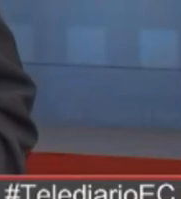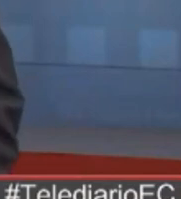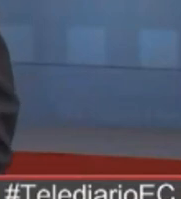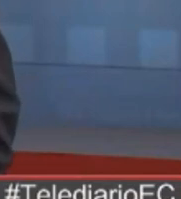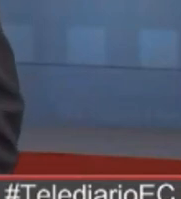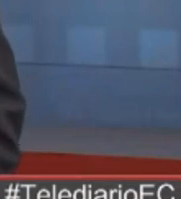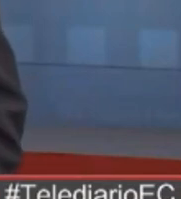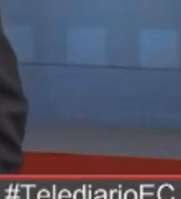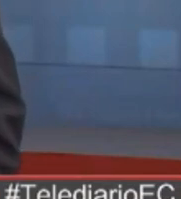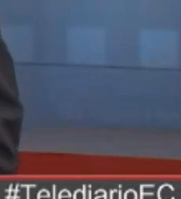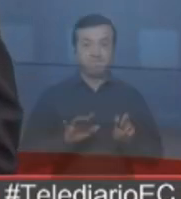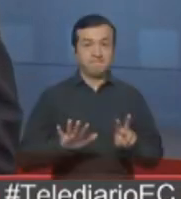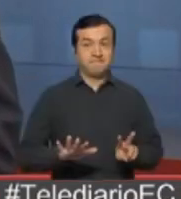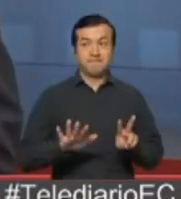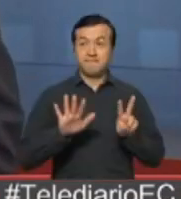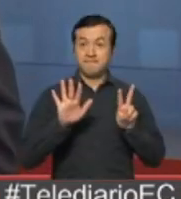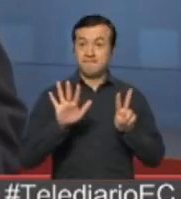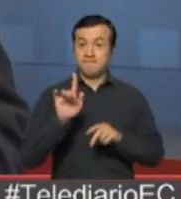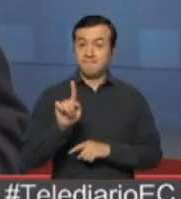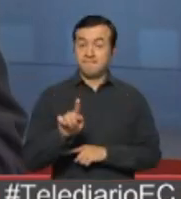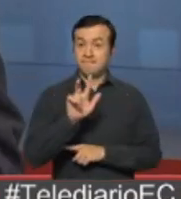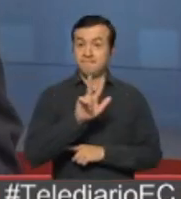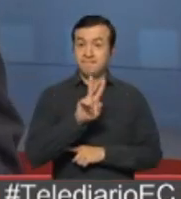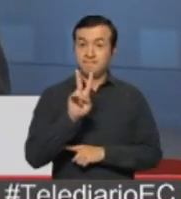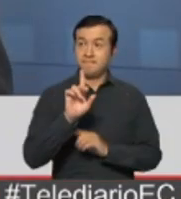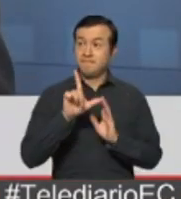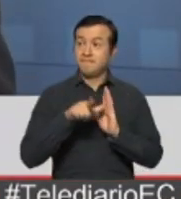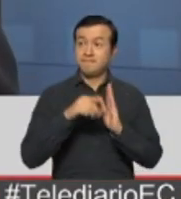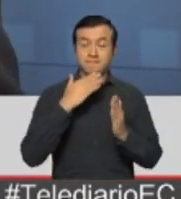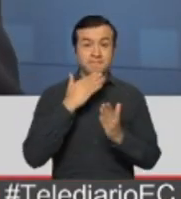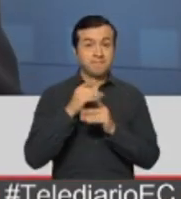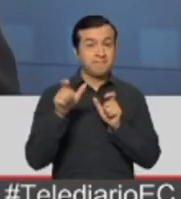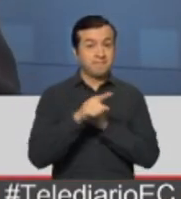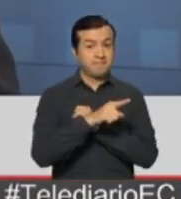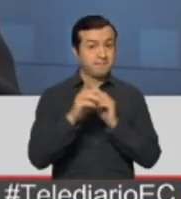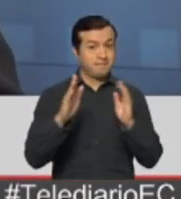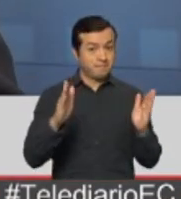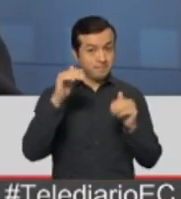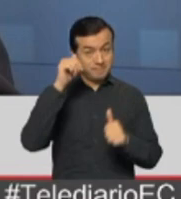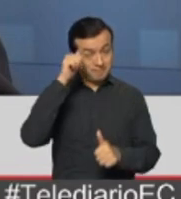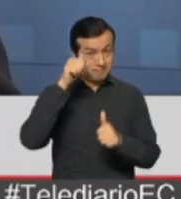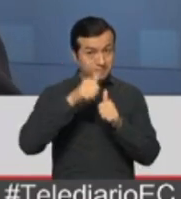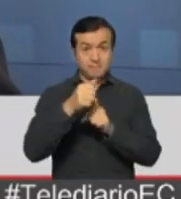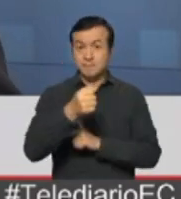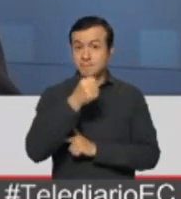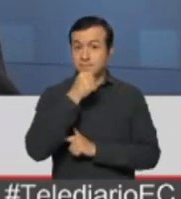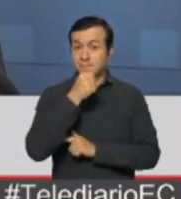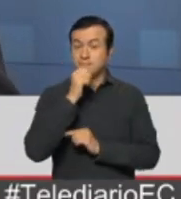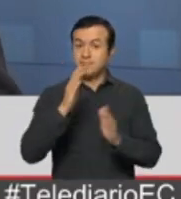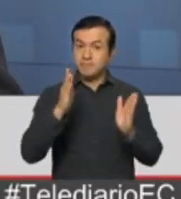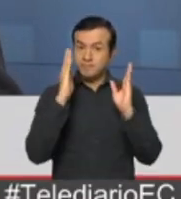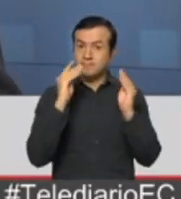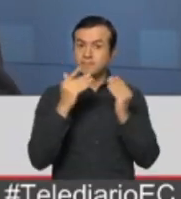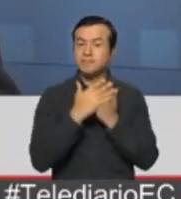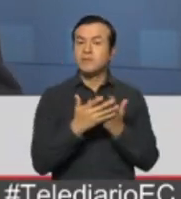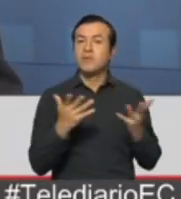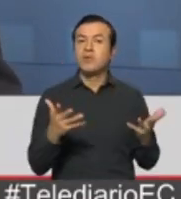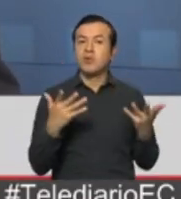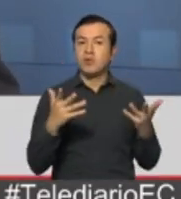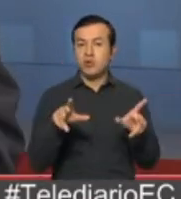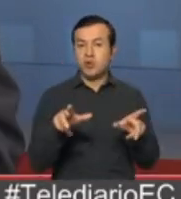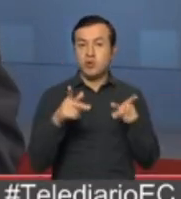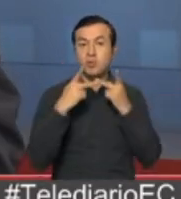siete de la mañana con treinta y doce minutos gracias por seguir en nuestra sintonía recuerde que las entrevistas de primera impresión también las puede seguir a través de